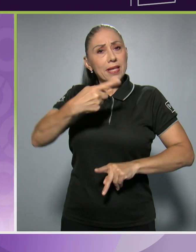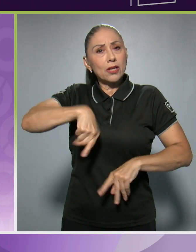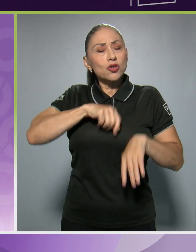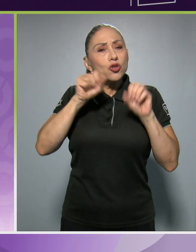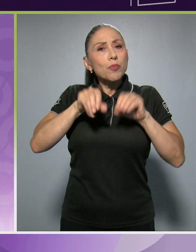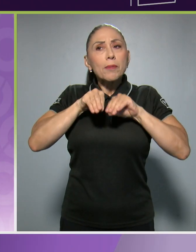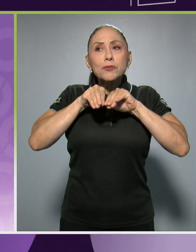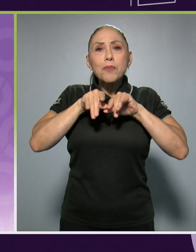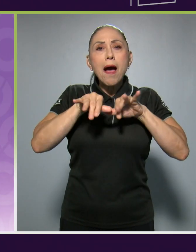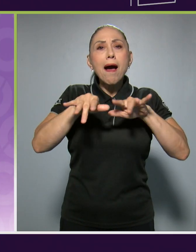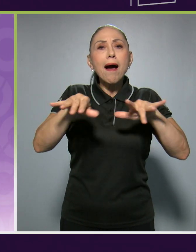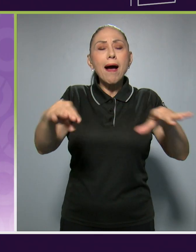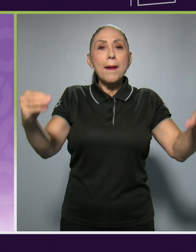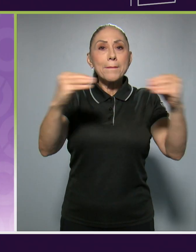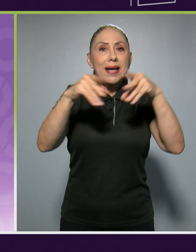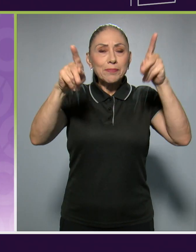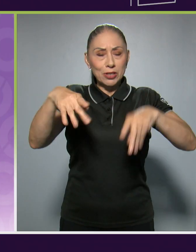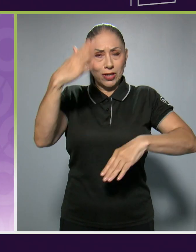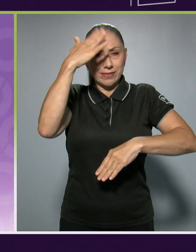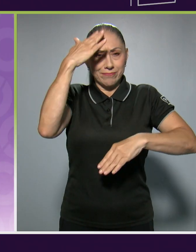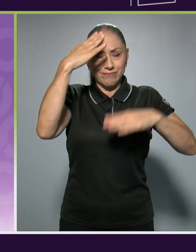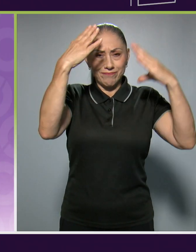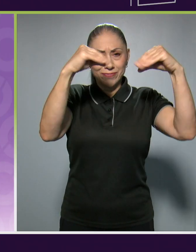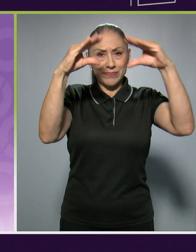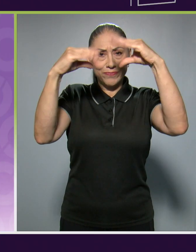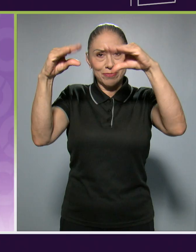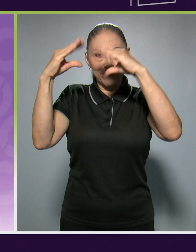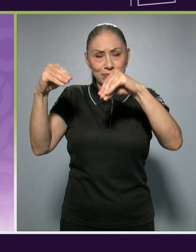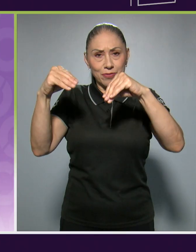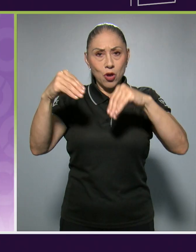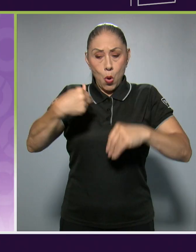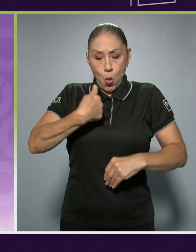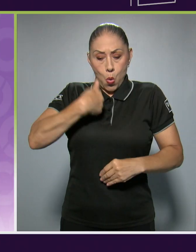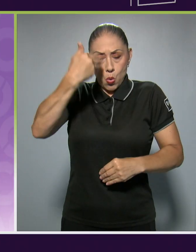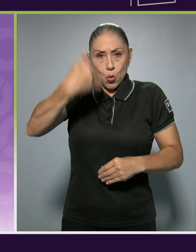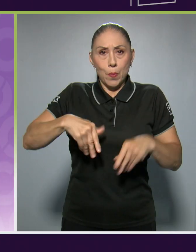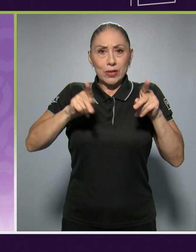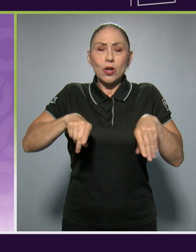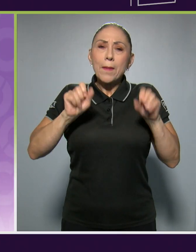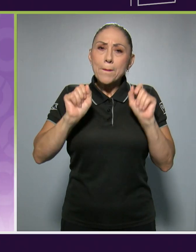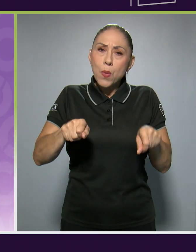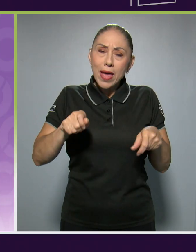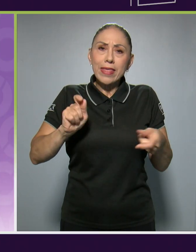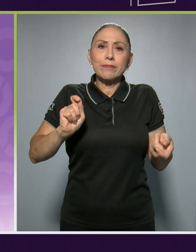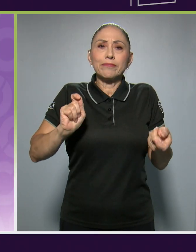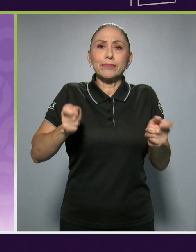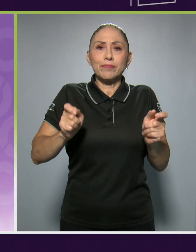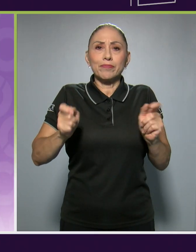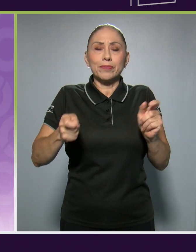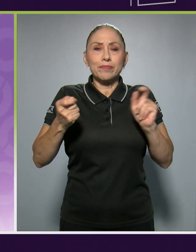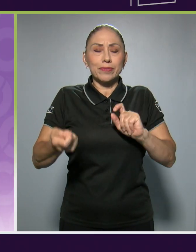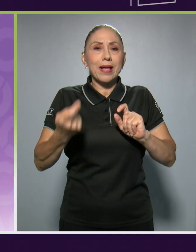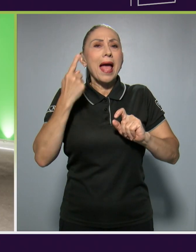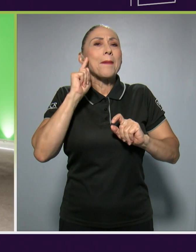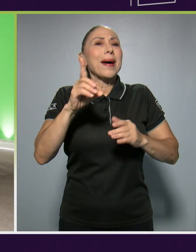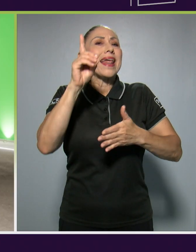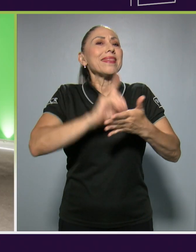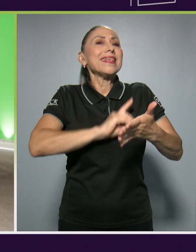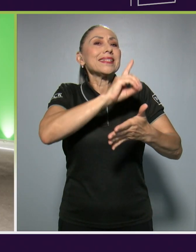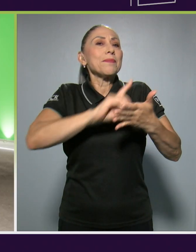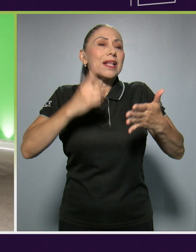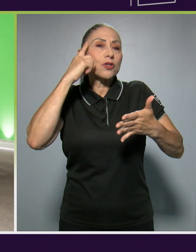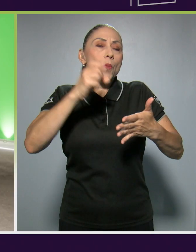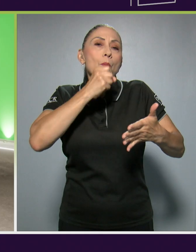que uno como persona puede ir haciendo para ir derribando esos edadismos, como el hecho